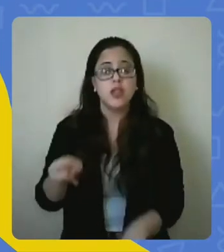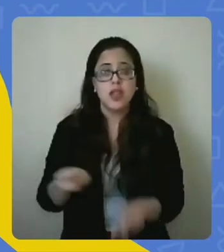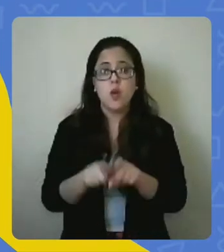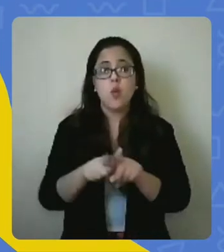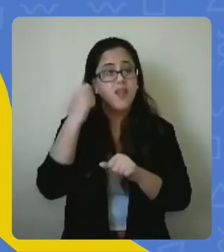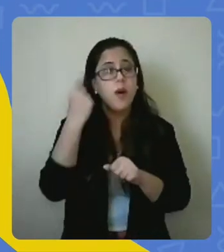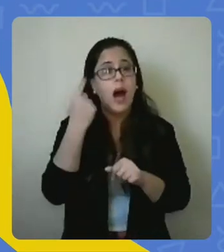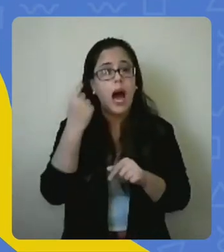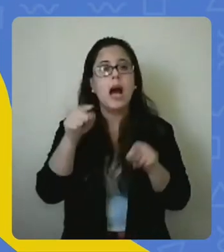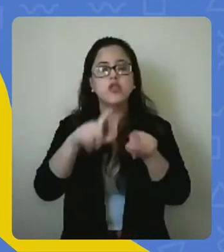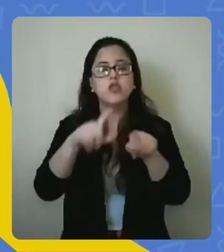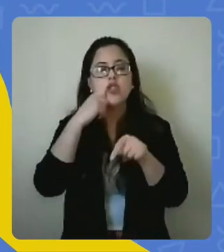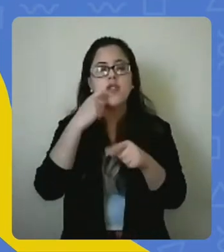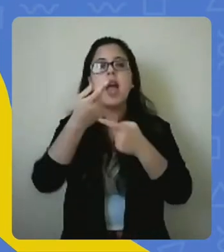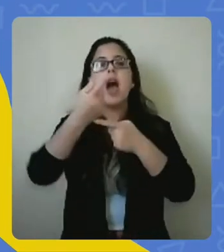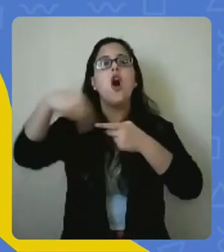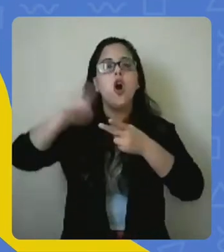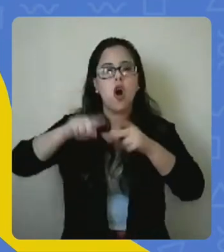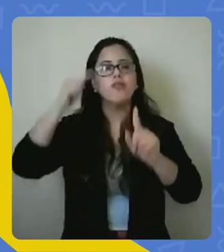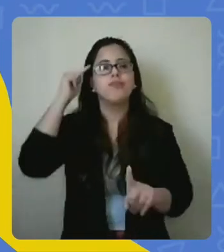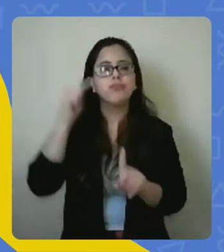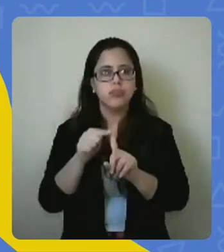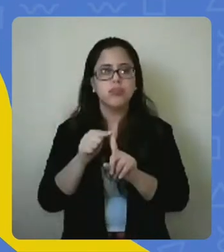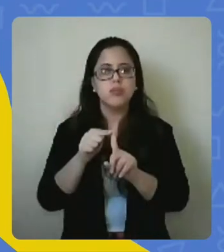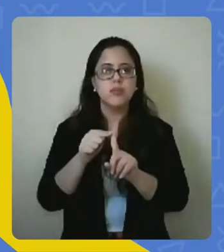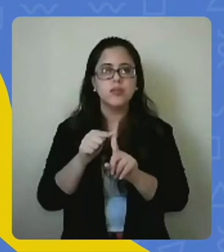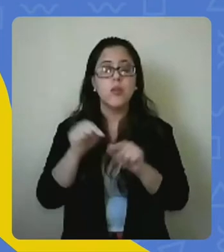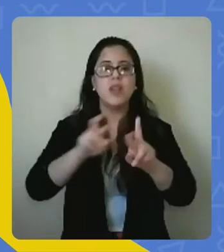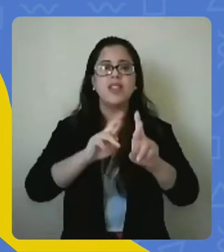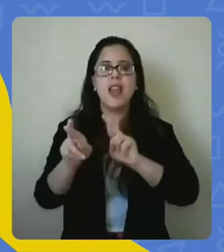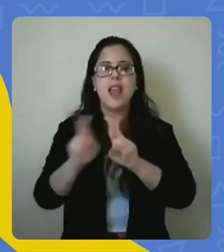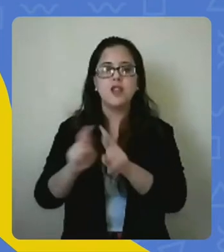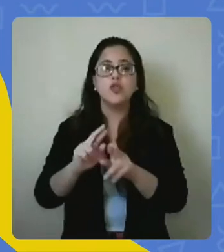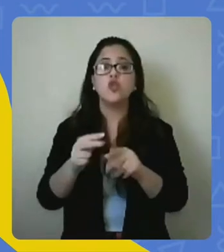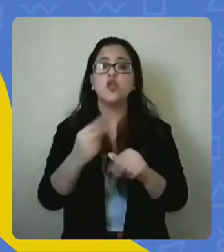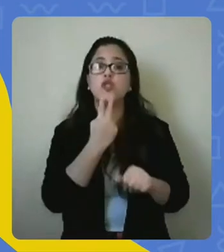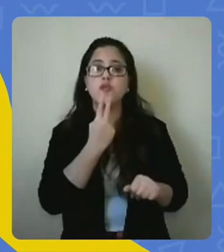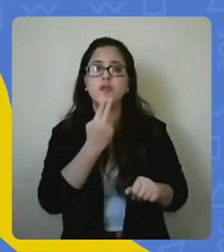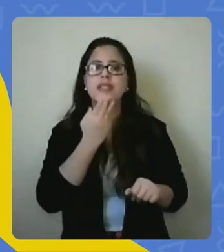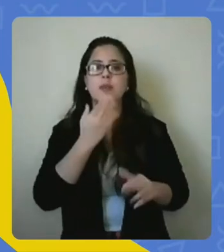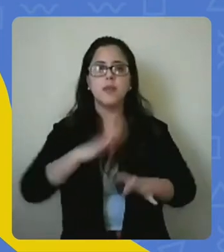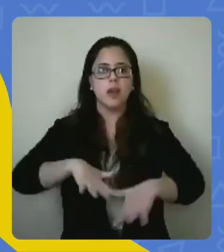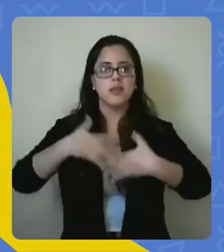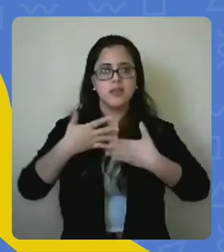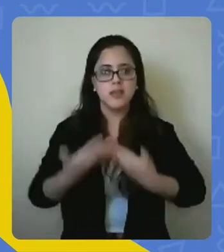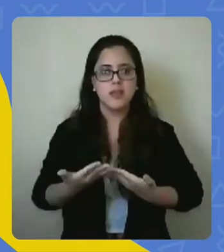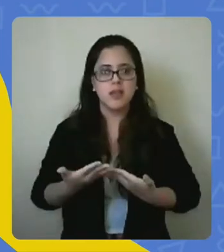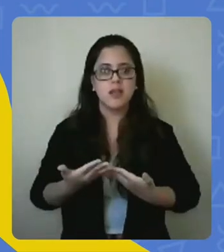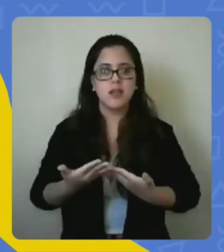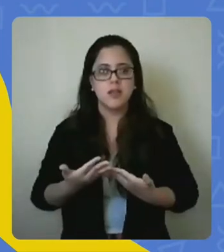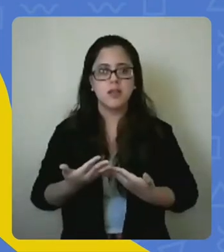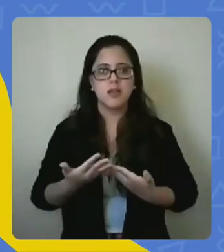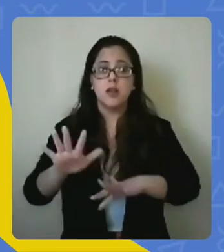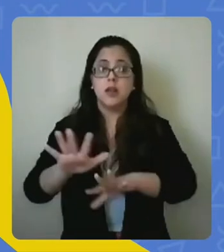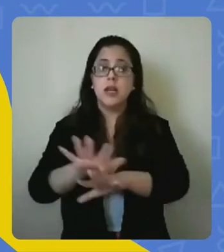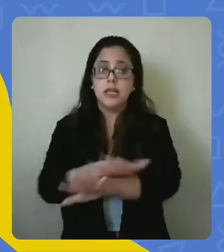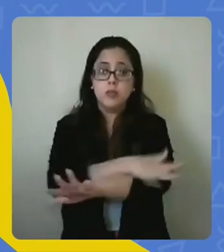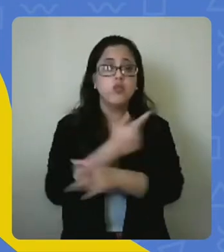otro de los objetivos, ¿no?, esta relación entre lo que vivimos y lo que sentimos, ¿no? Las emociones son